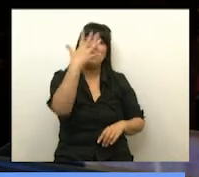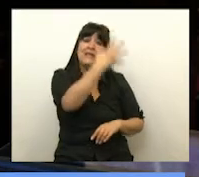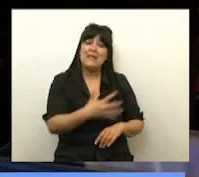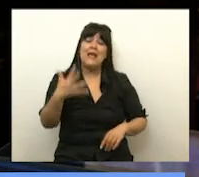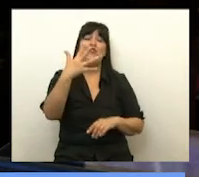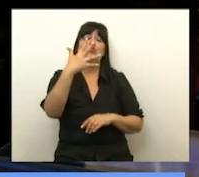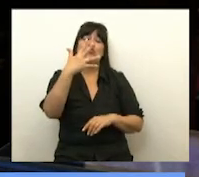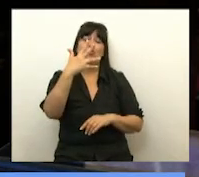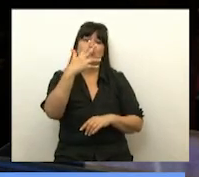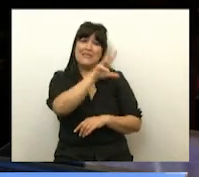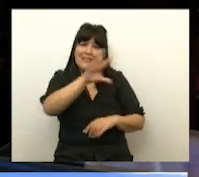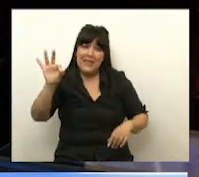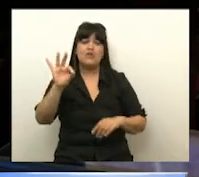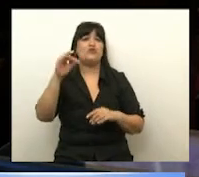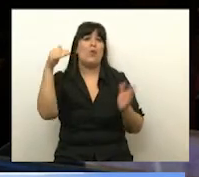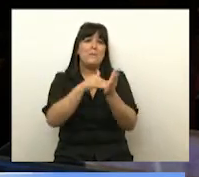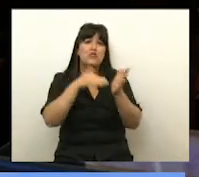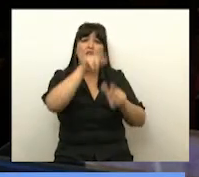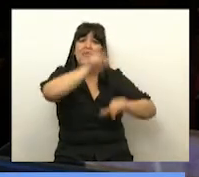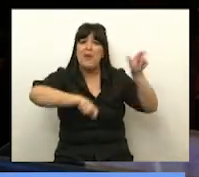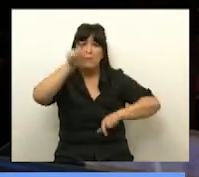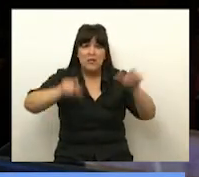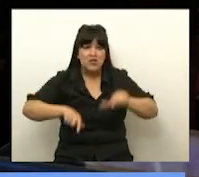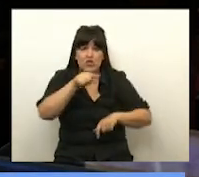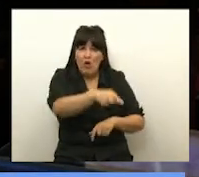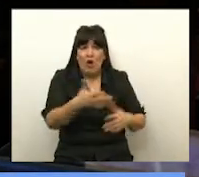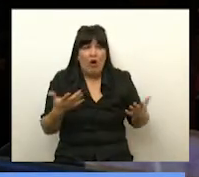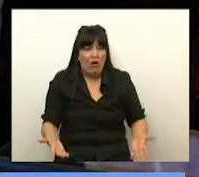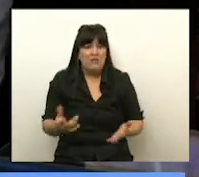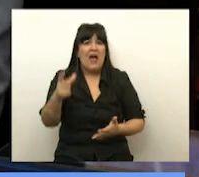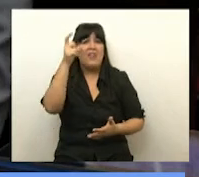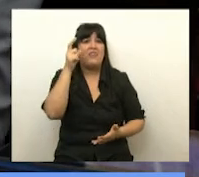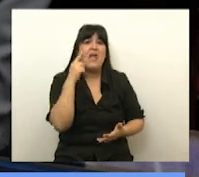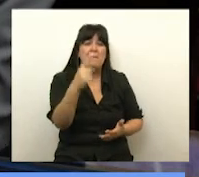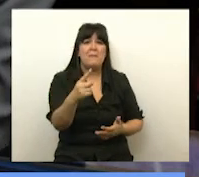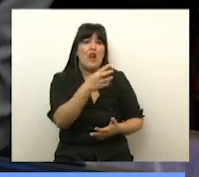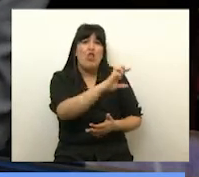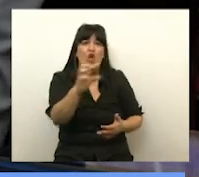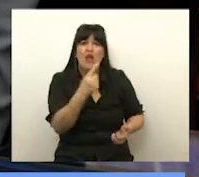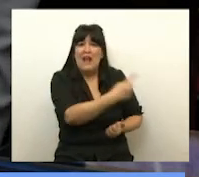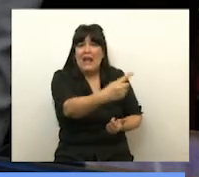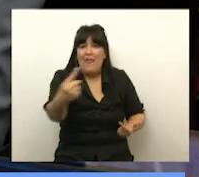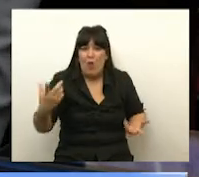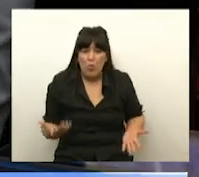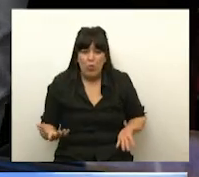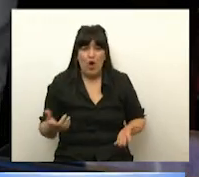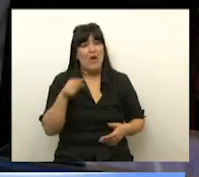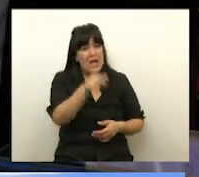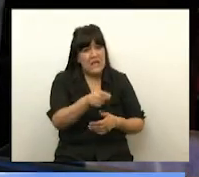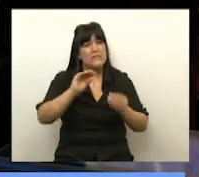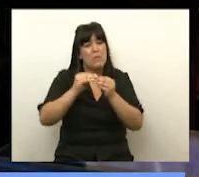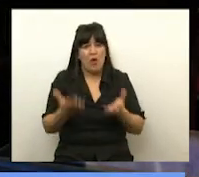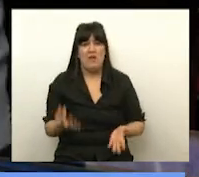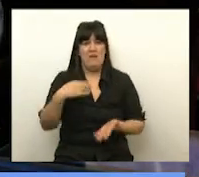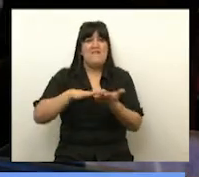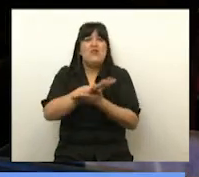3.500 millones de seres humanos, se están quedando con menos de 10.000 dólares cada uno. Este es el problema que tenemos que resolver